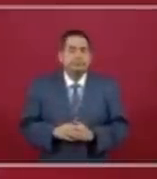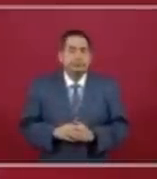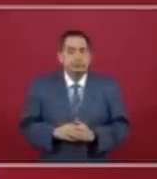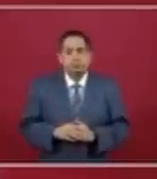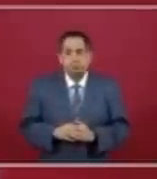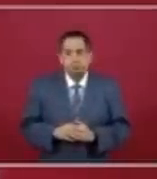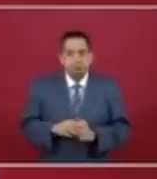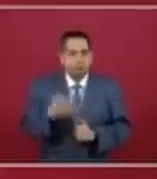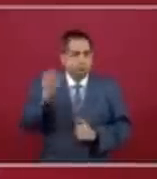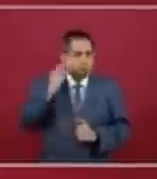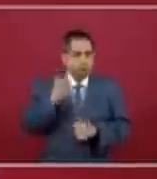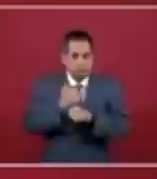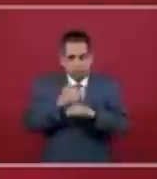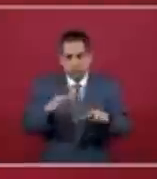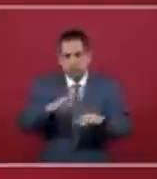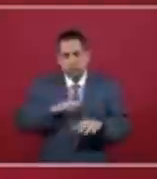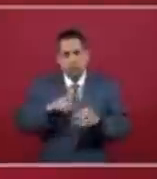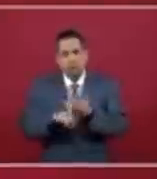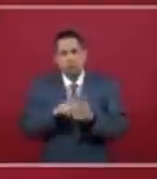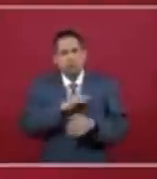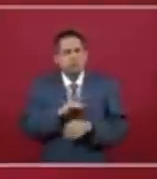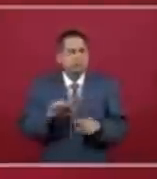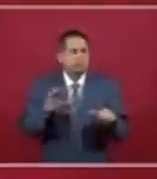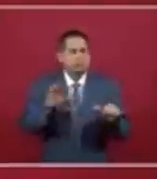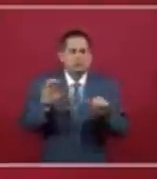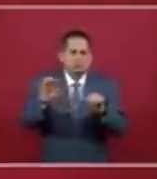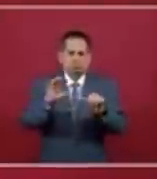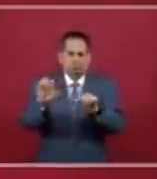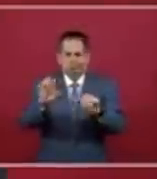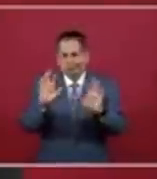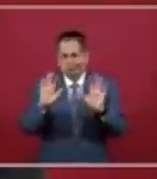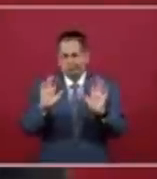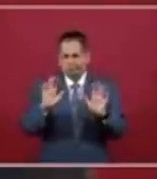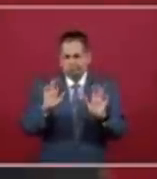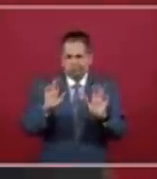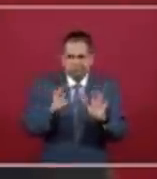Como se informó, hay alrededor de 600